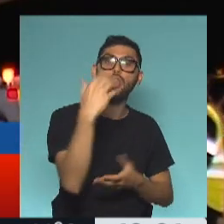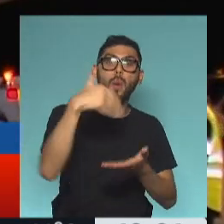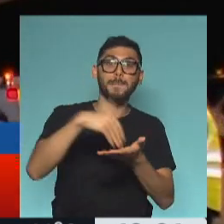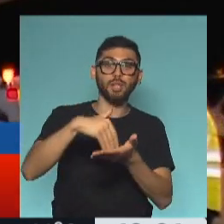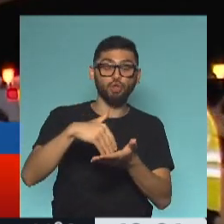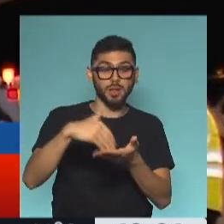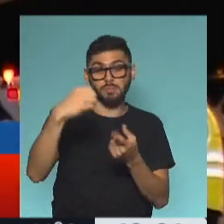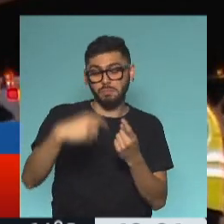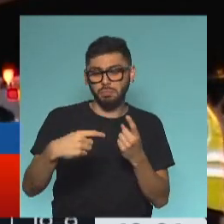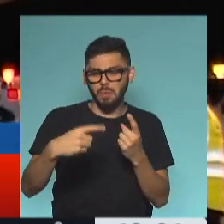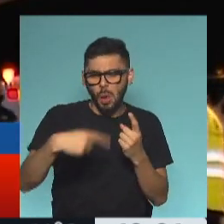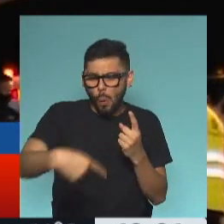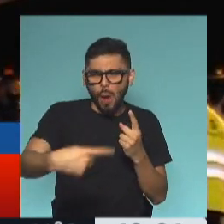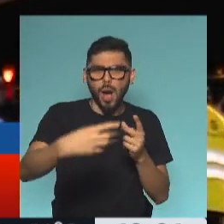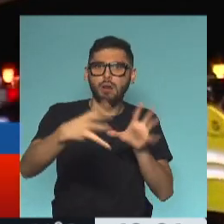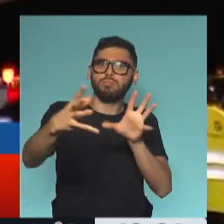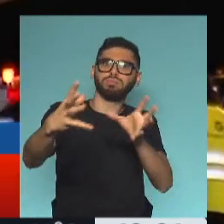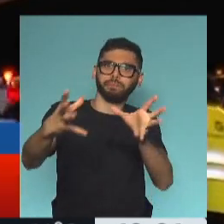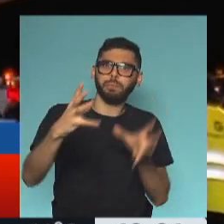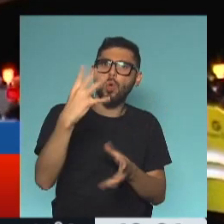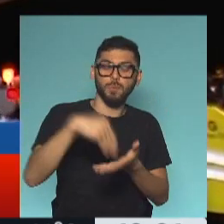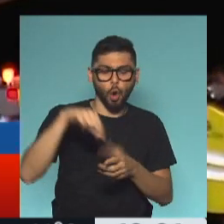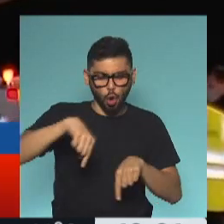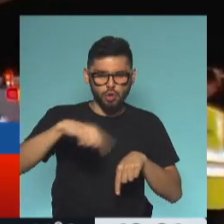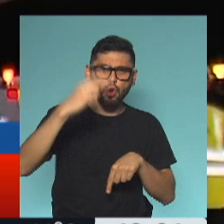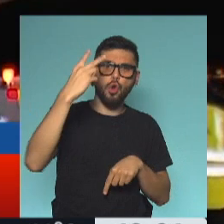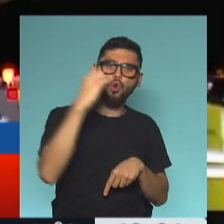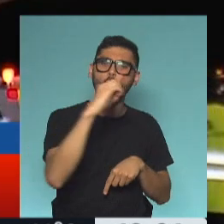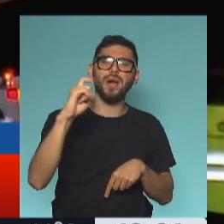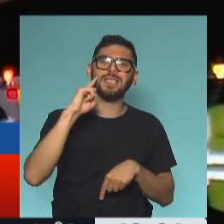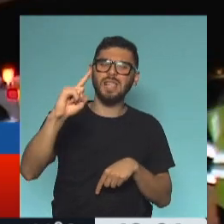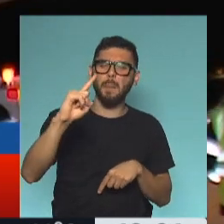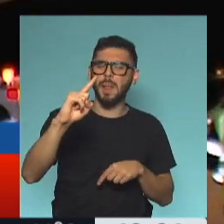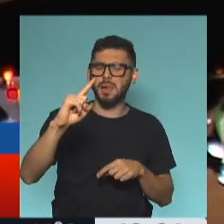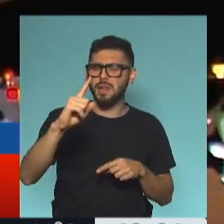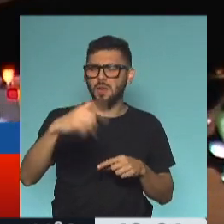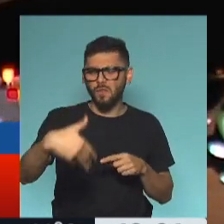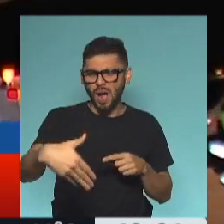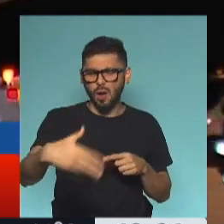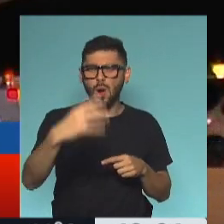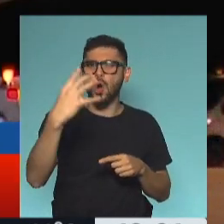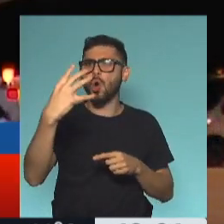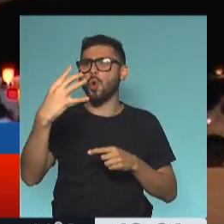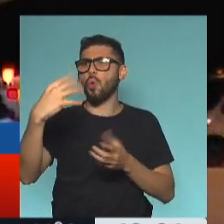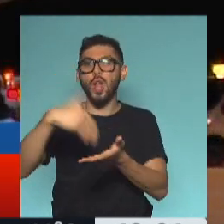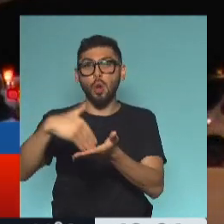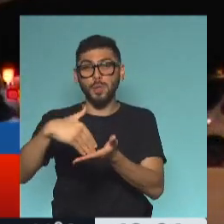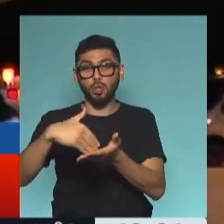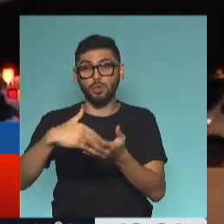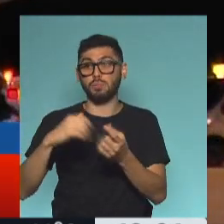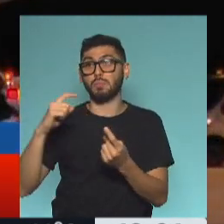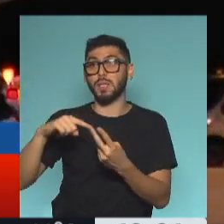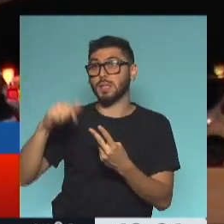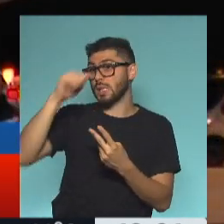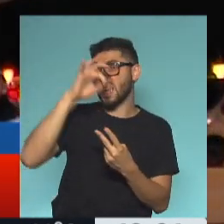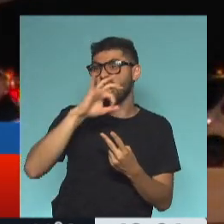deberían llegar en los próximos días. Es decir, estamos recibiendo casi 900.000, deberían llegar 4 millones, más estas 600.000 que recién